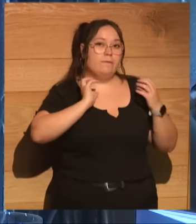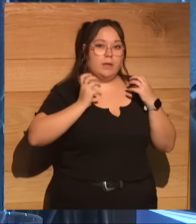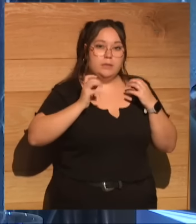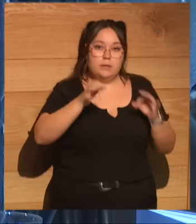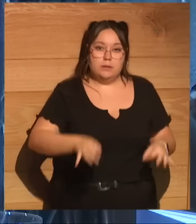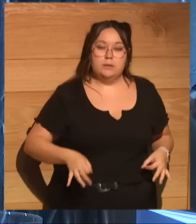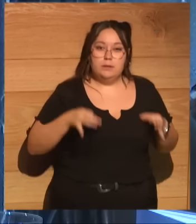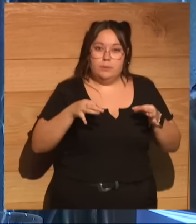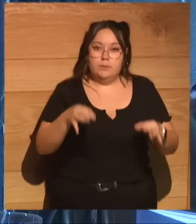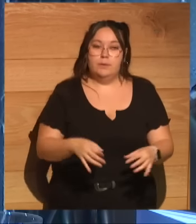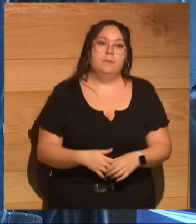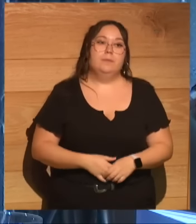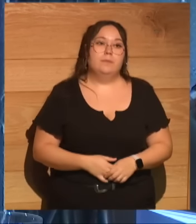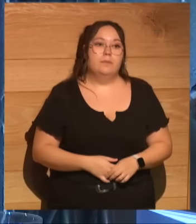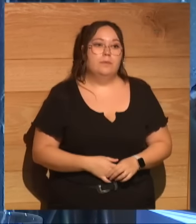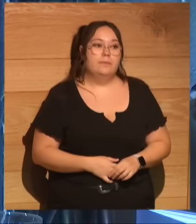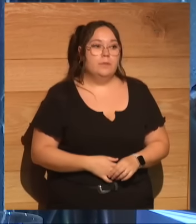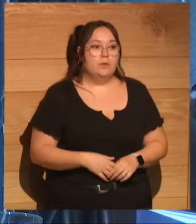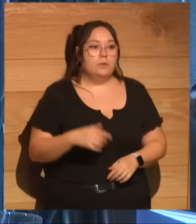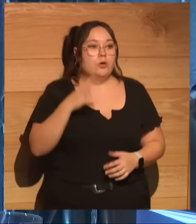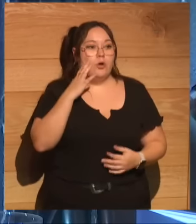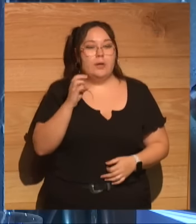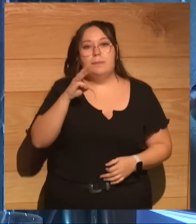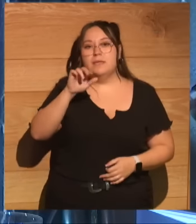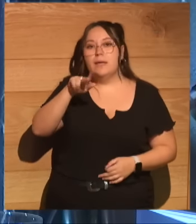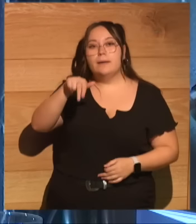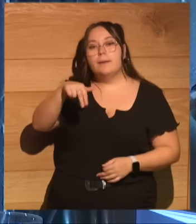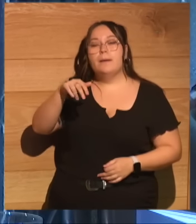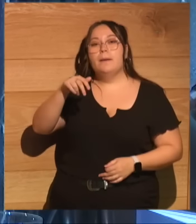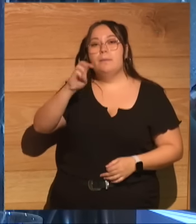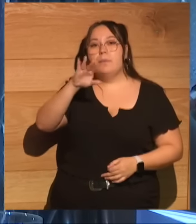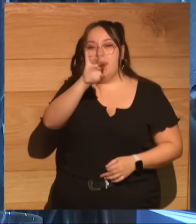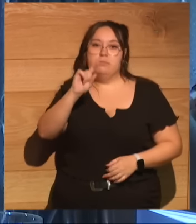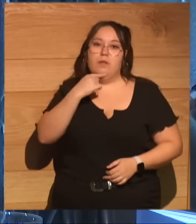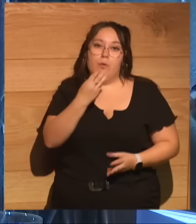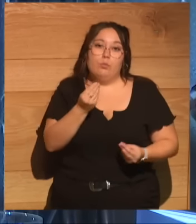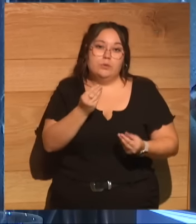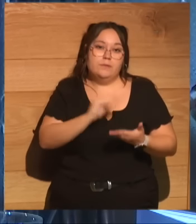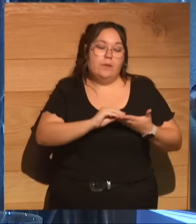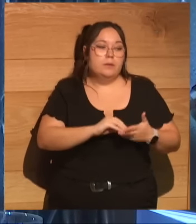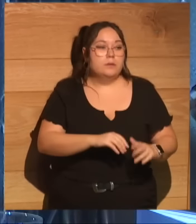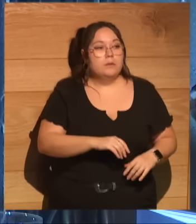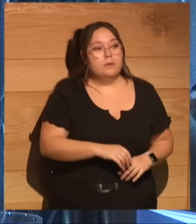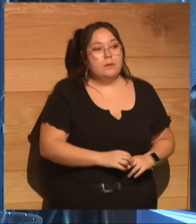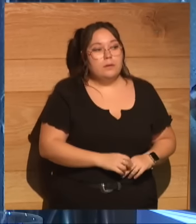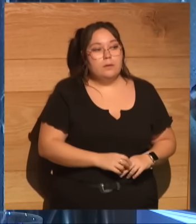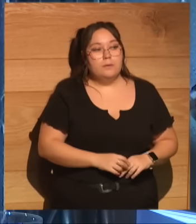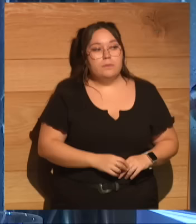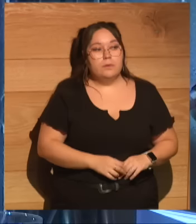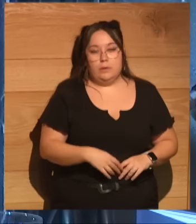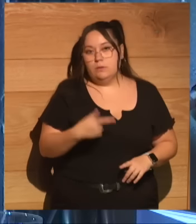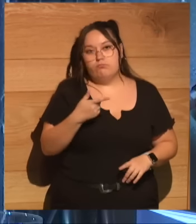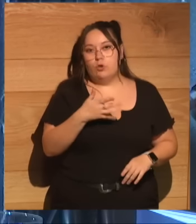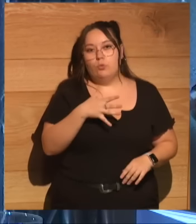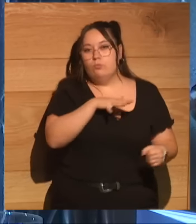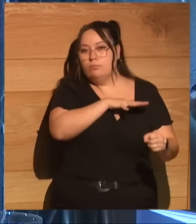estar saliendo continuamente. Sí, yo creo que o sea, igual que Vincent Price, pues le nombraremos mucho a lo largo. Claro, de o sea, pelis, básicamente, ¿no? Digamos que es